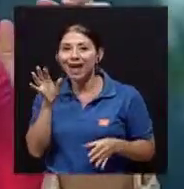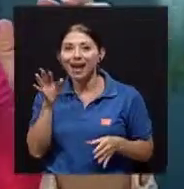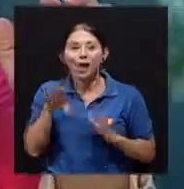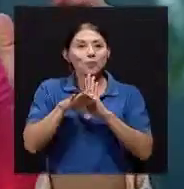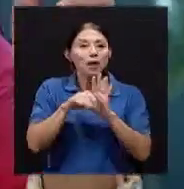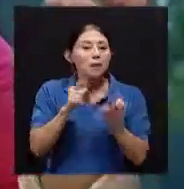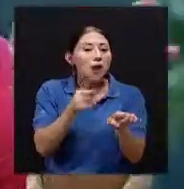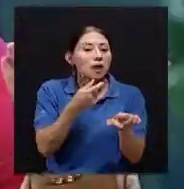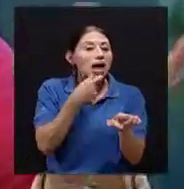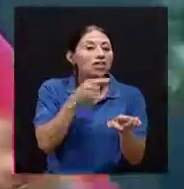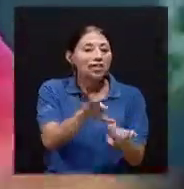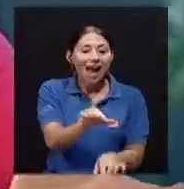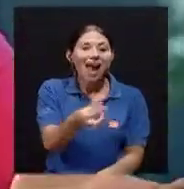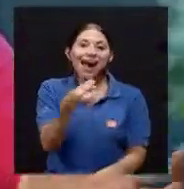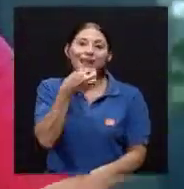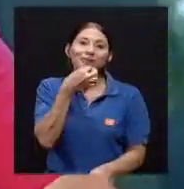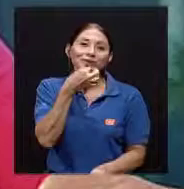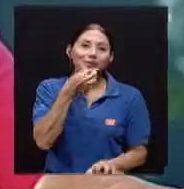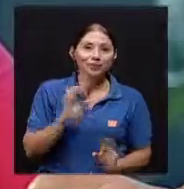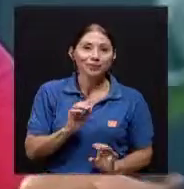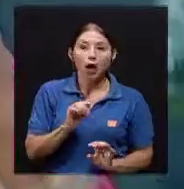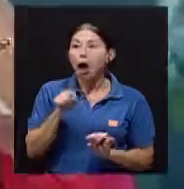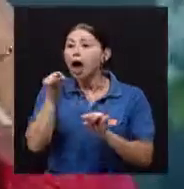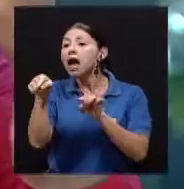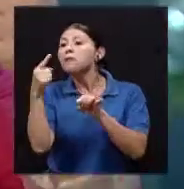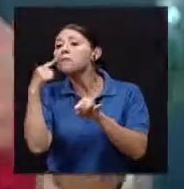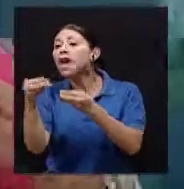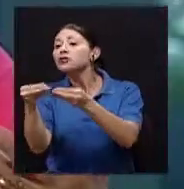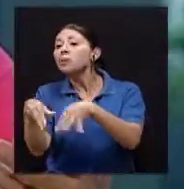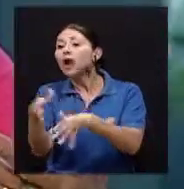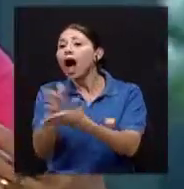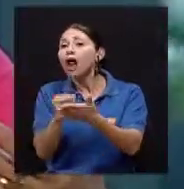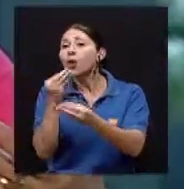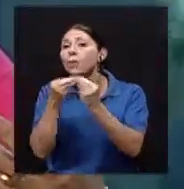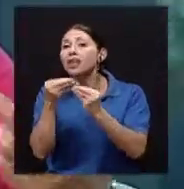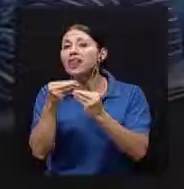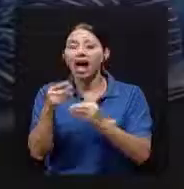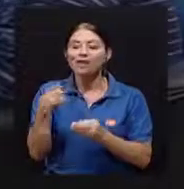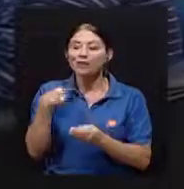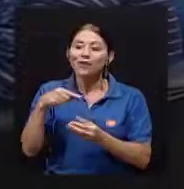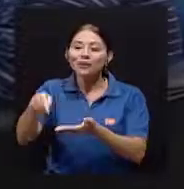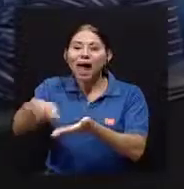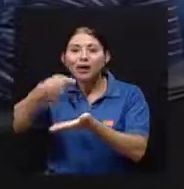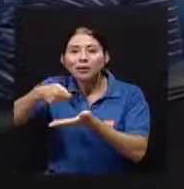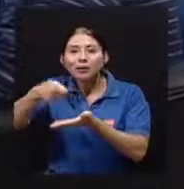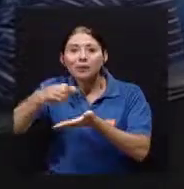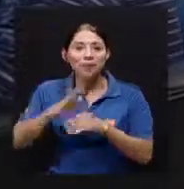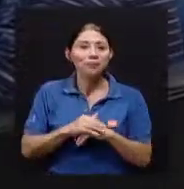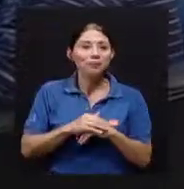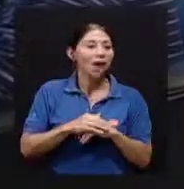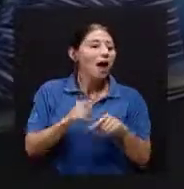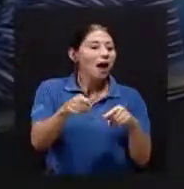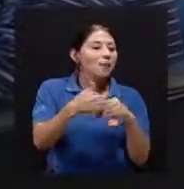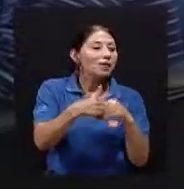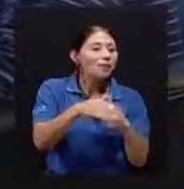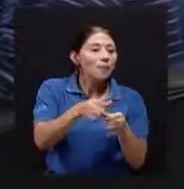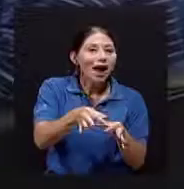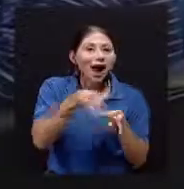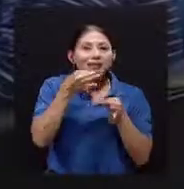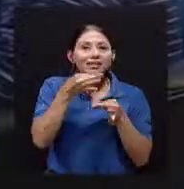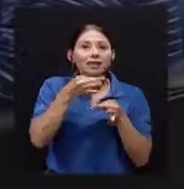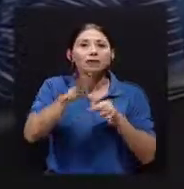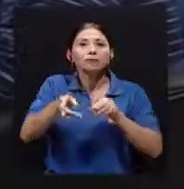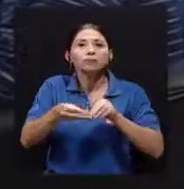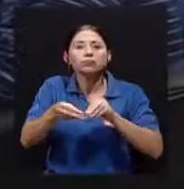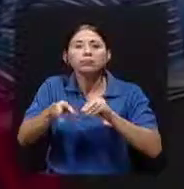ahí mal puesta, el chiquillo dejó unos sobros en el plato, entonces también me los comí, pero no los contabilizo como algo que yo me comí, que el pedacito de pan por ahí, o sea, es el exceso. No